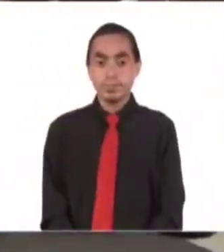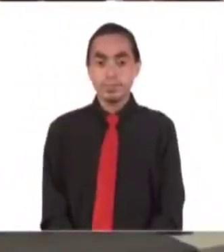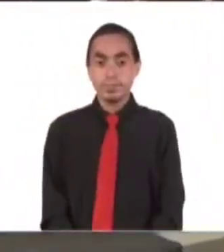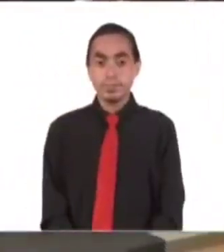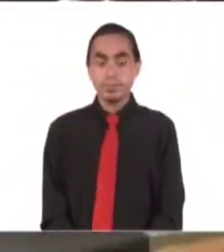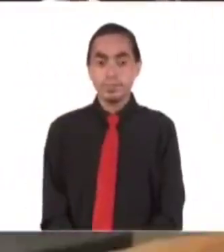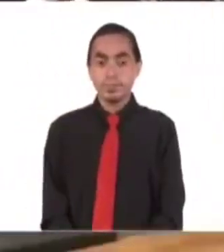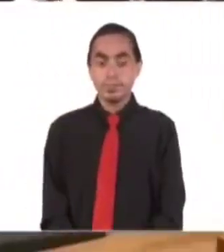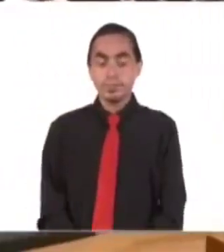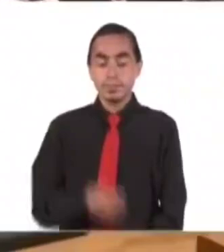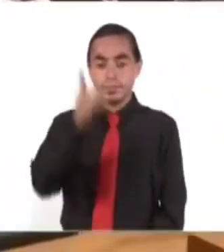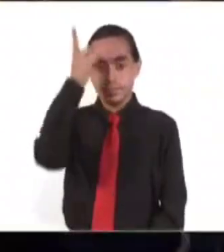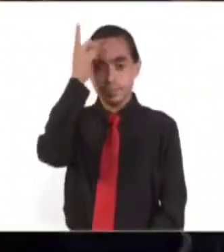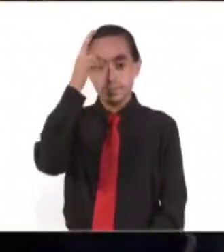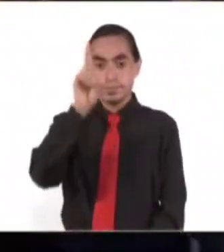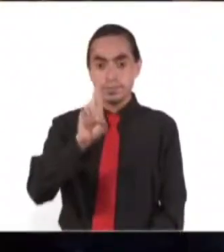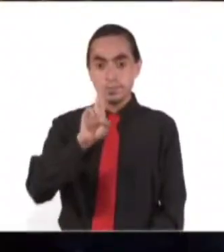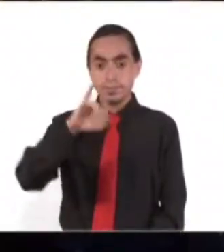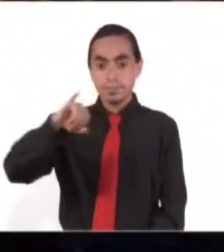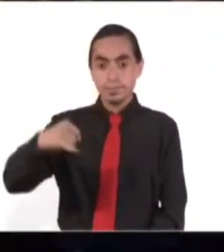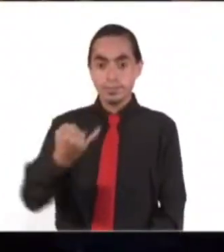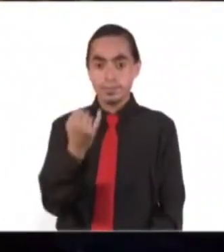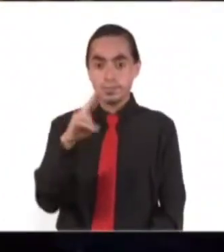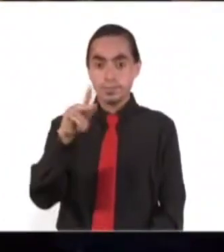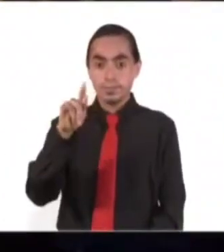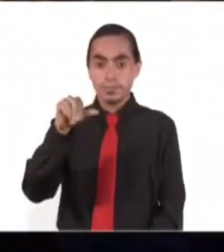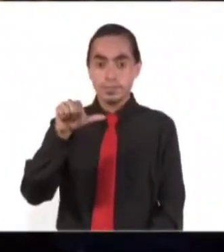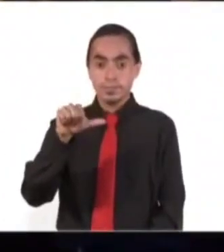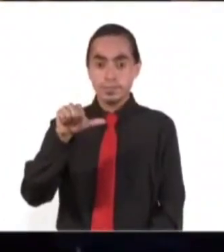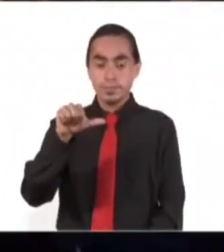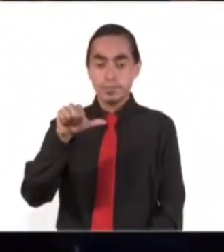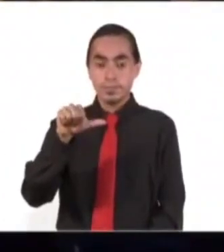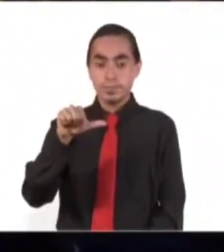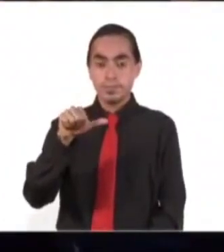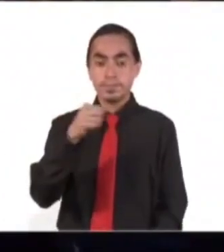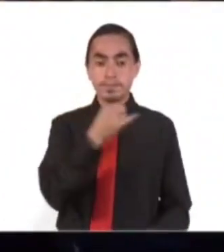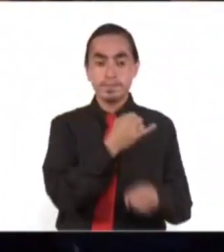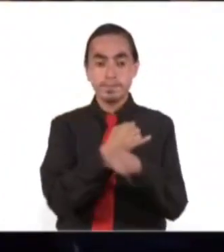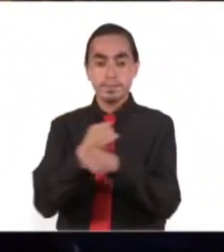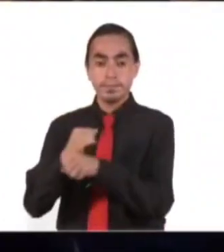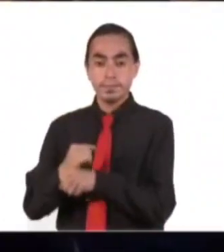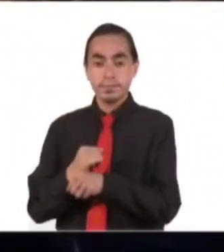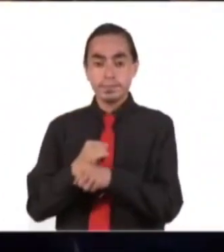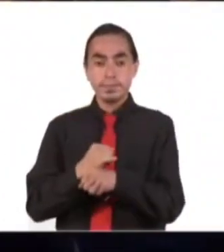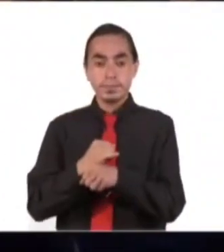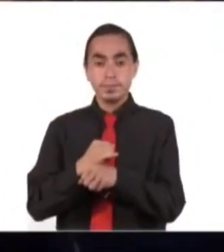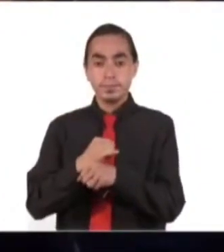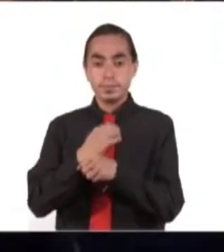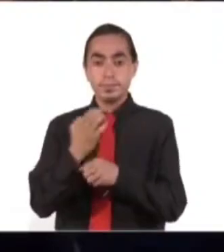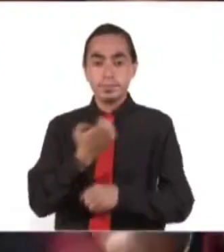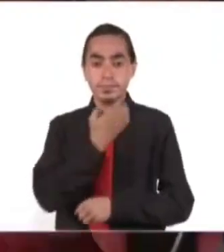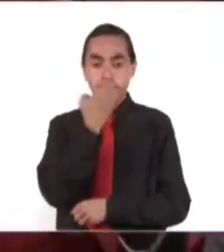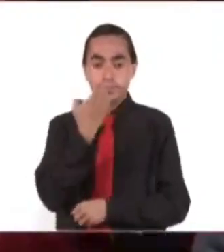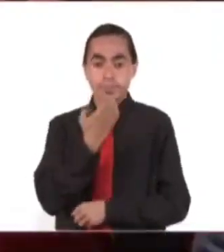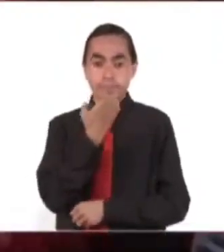La doctora Julieta Fierro, investigadora del Instituto de Astronomía de la UNAM.